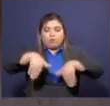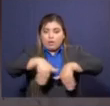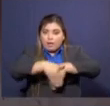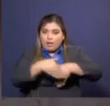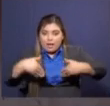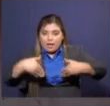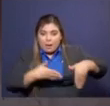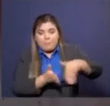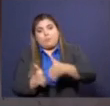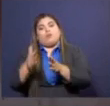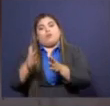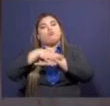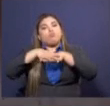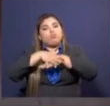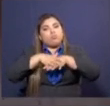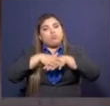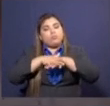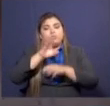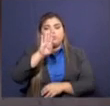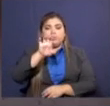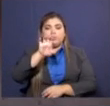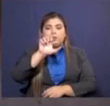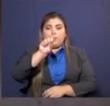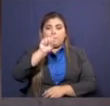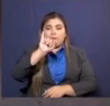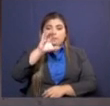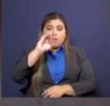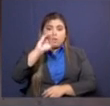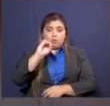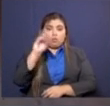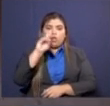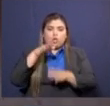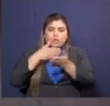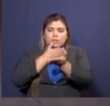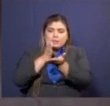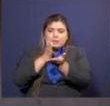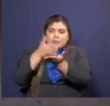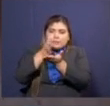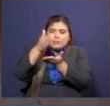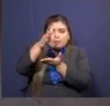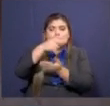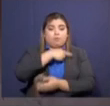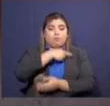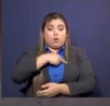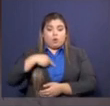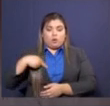Caminos del distrito de Besicó, San Juan, comarca Nove Buglé.